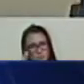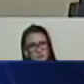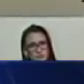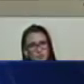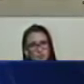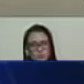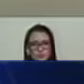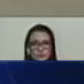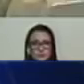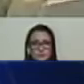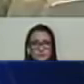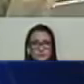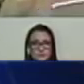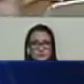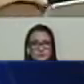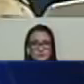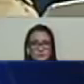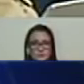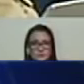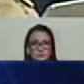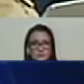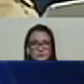votación dispuestas